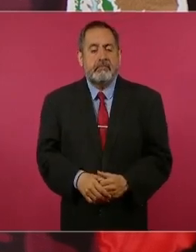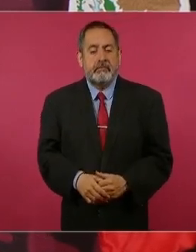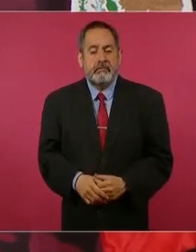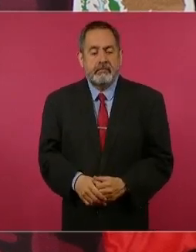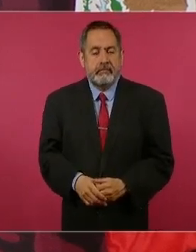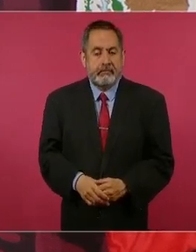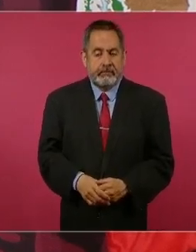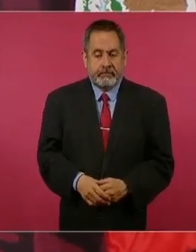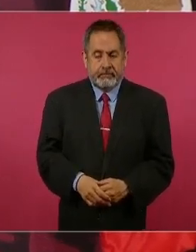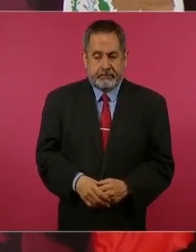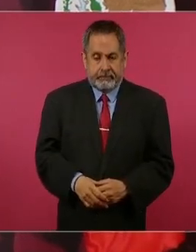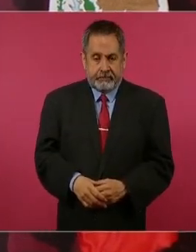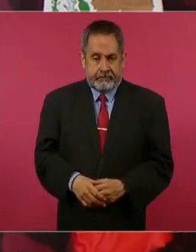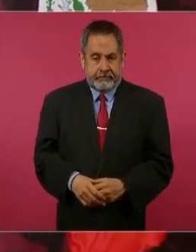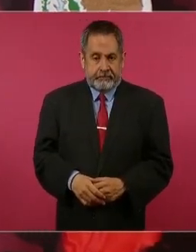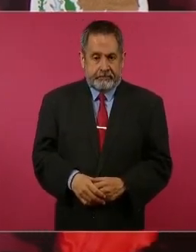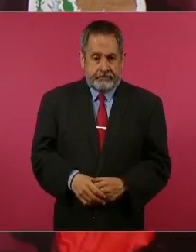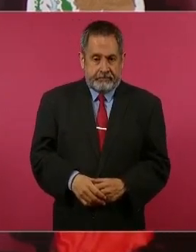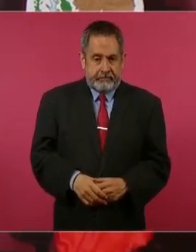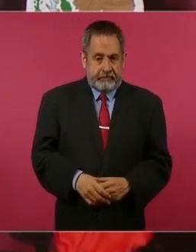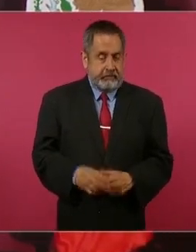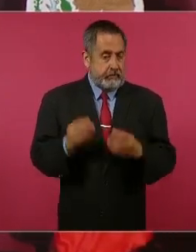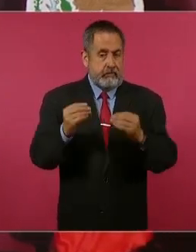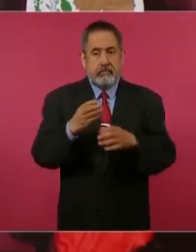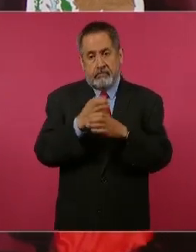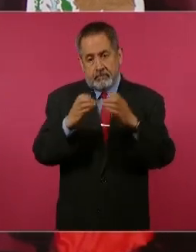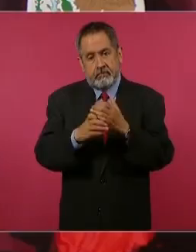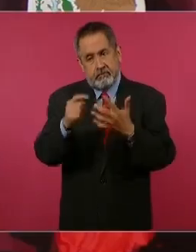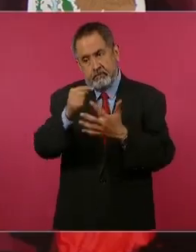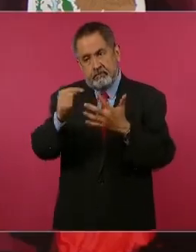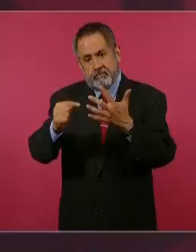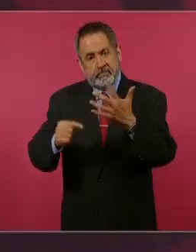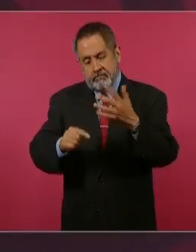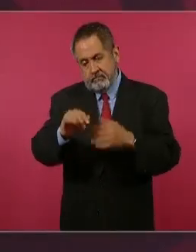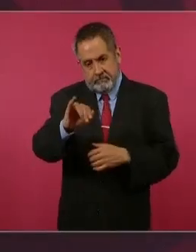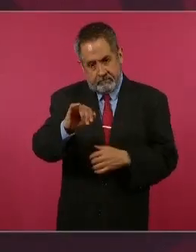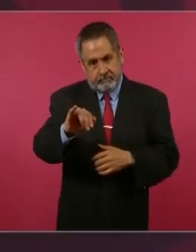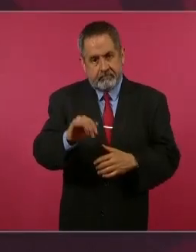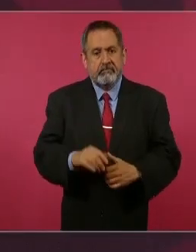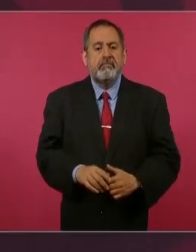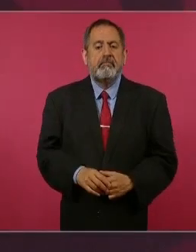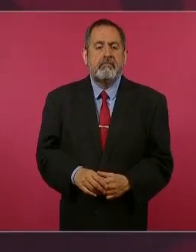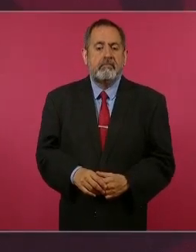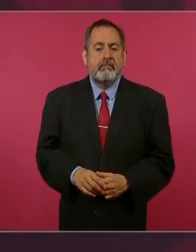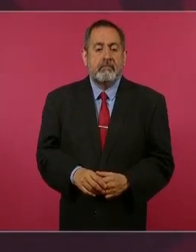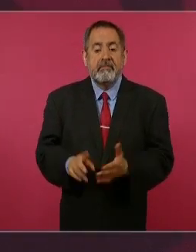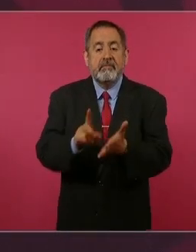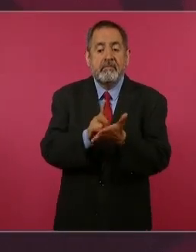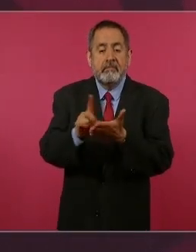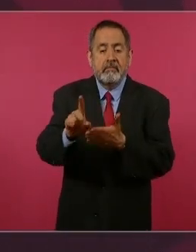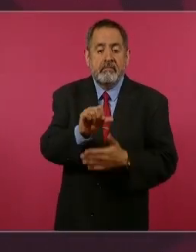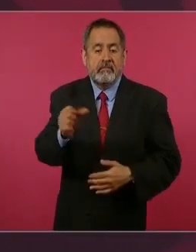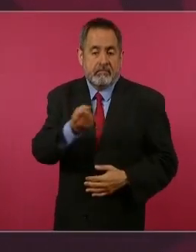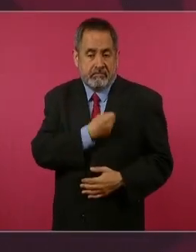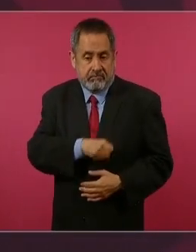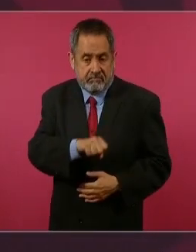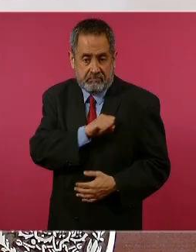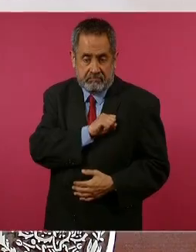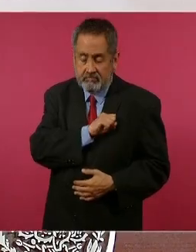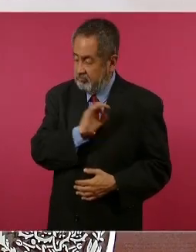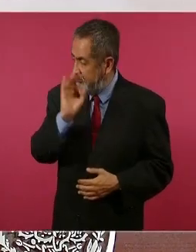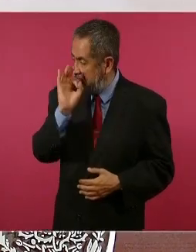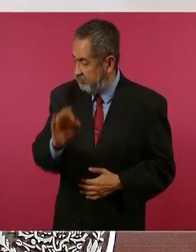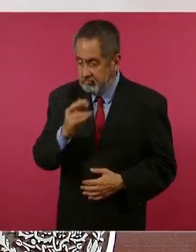y muchas otras cosas el derecho a la salud por ejemplo